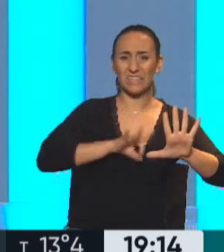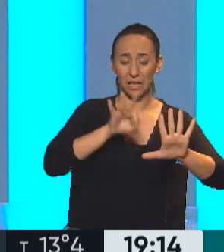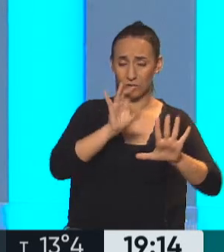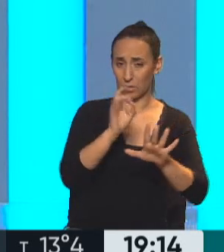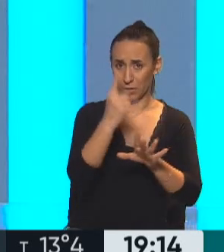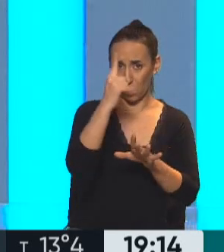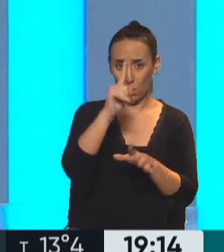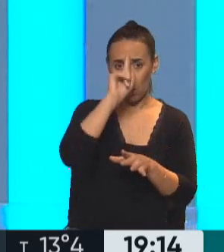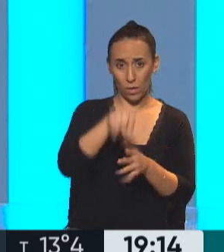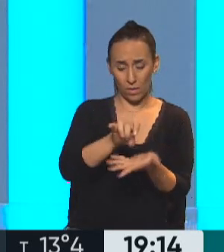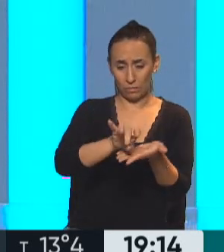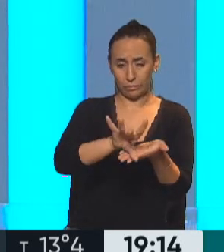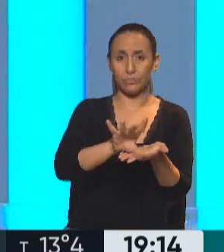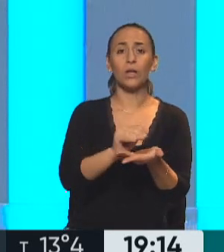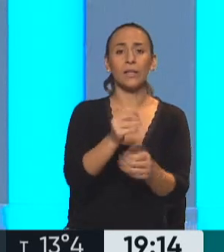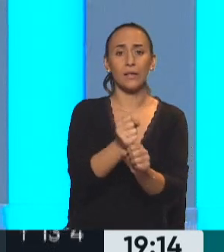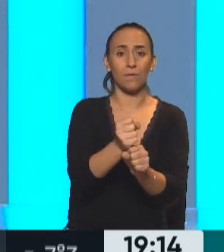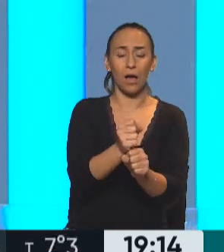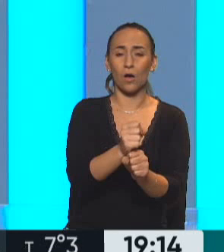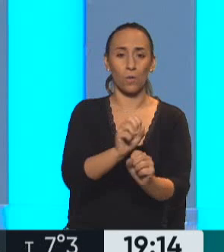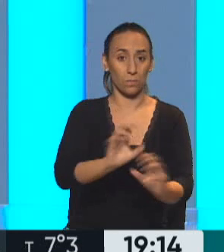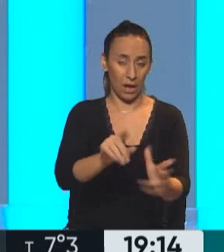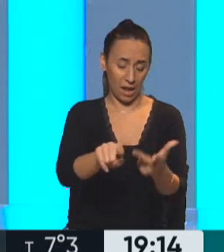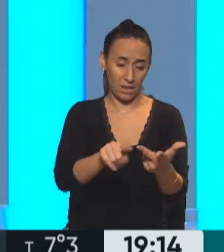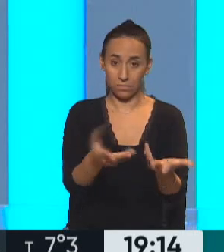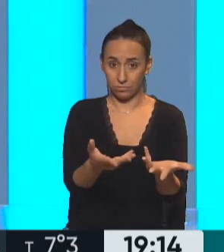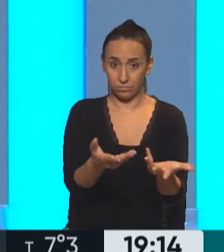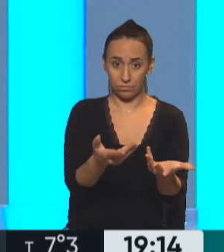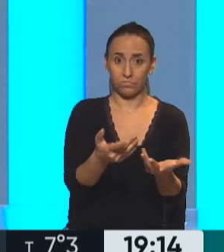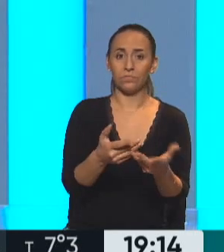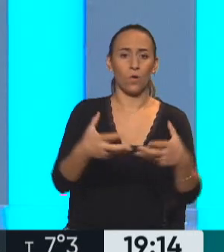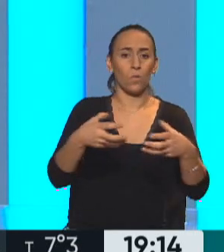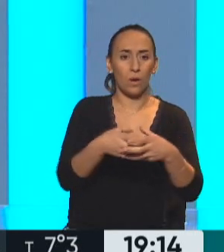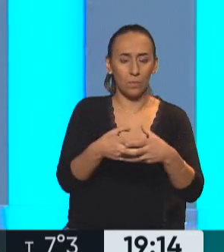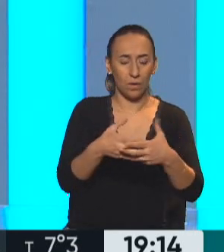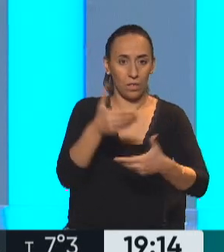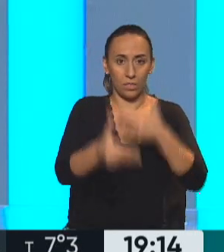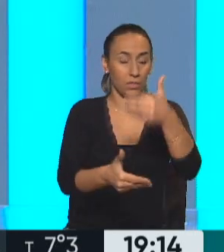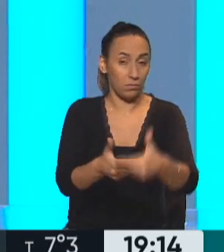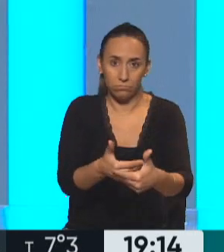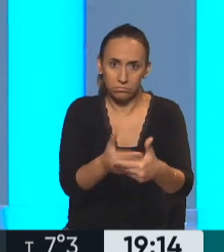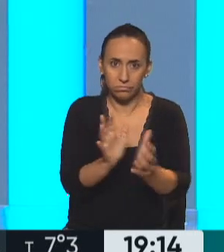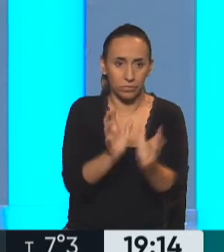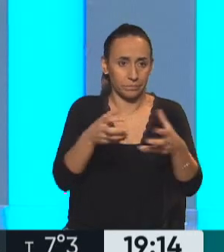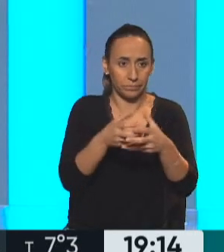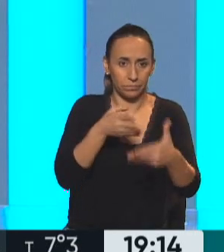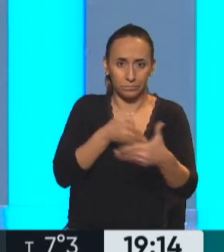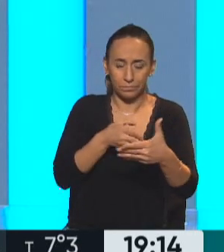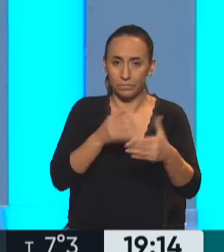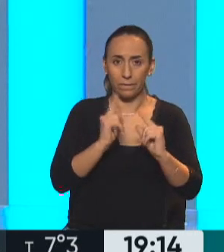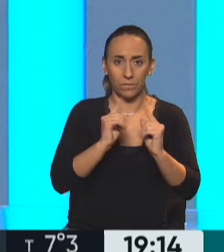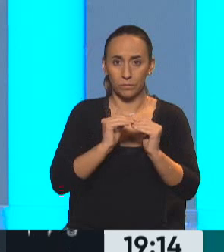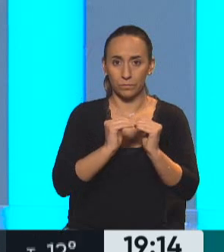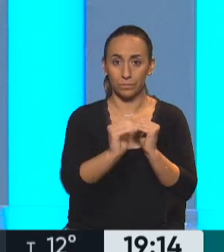por mal desempeño. Estaba sumamente trabado el cuerpo, y esto hacía